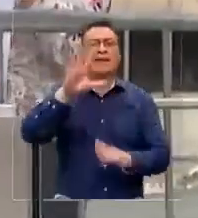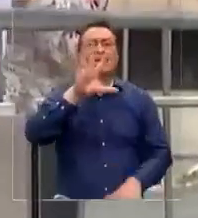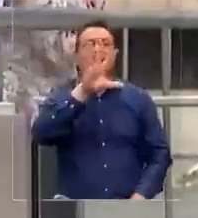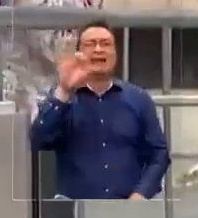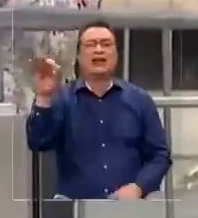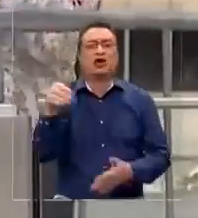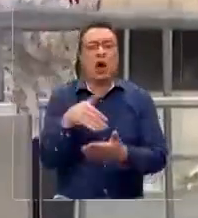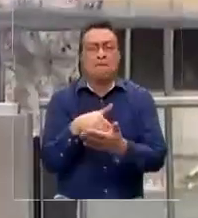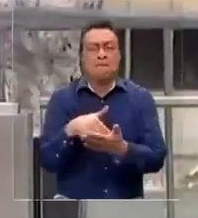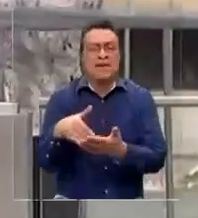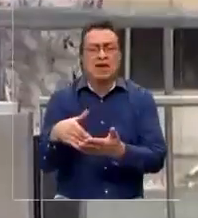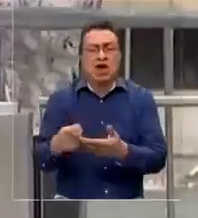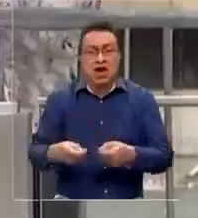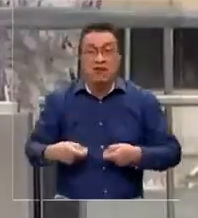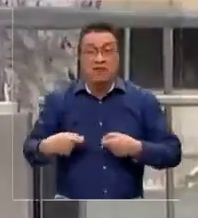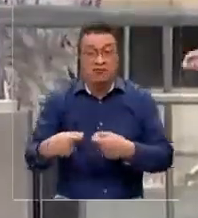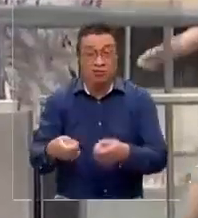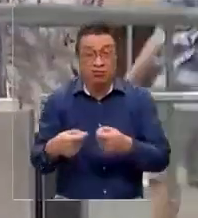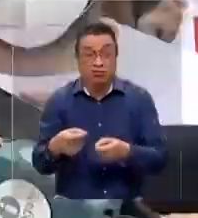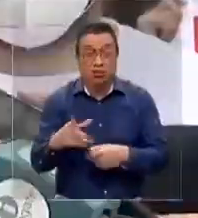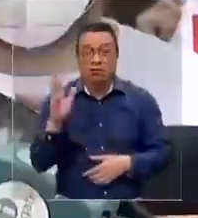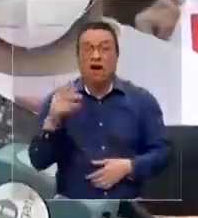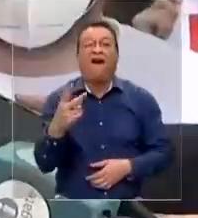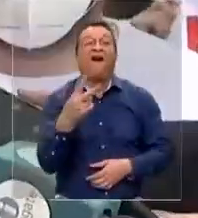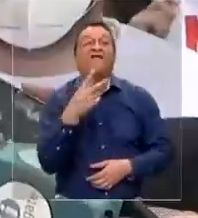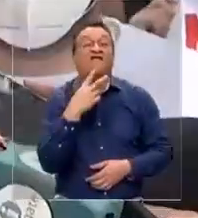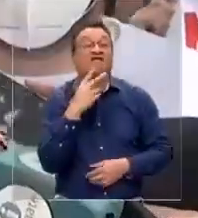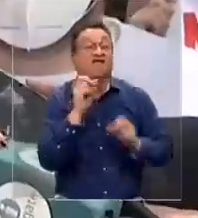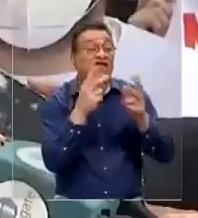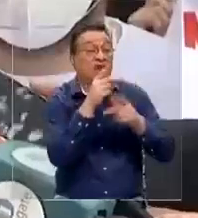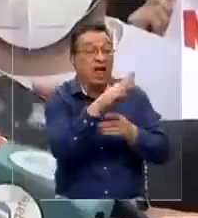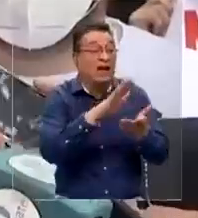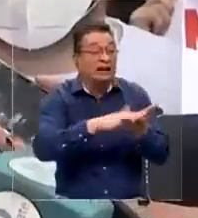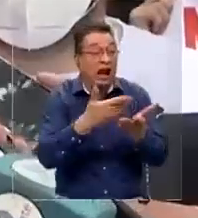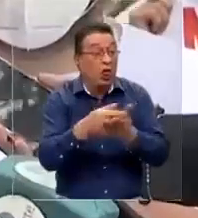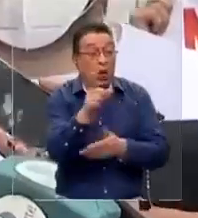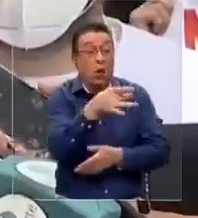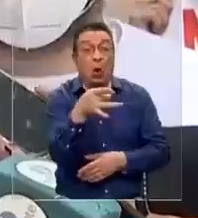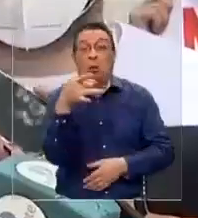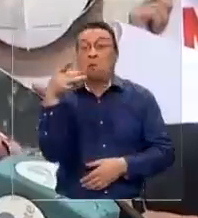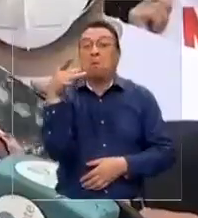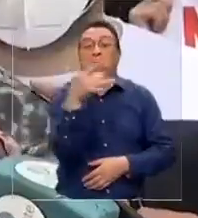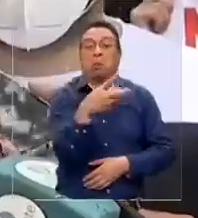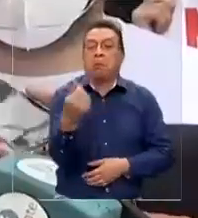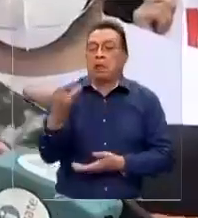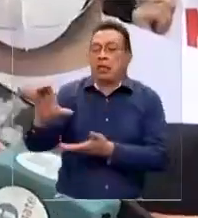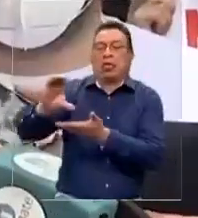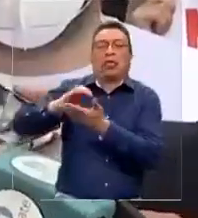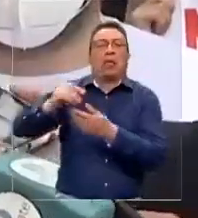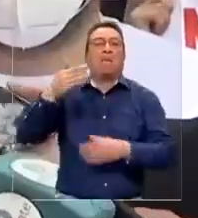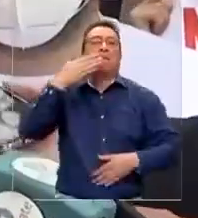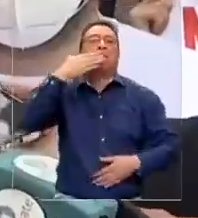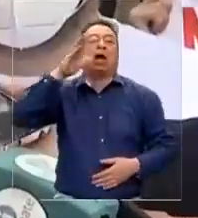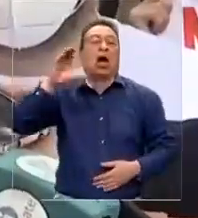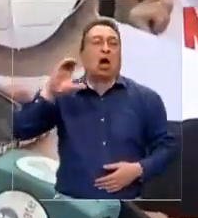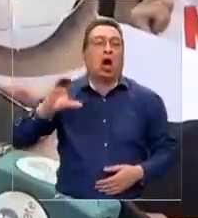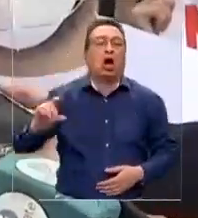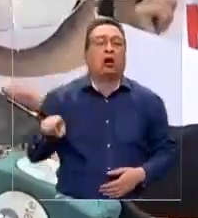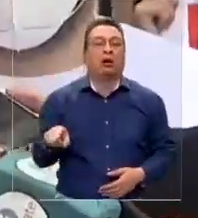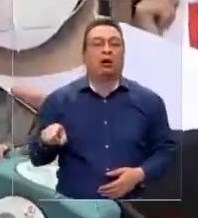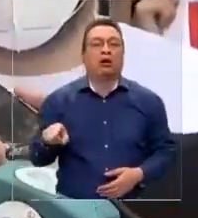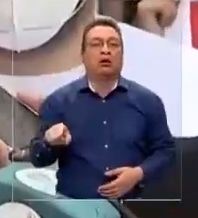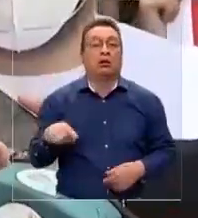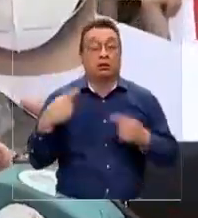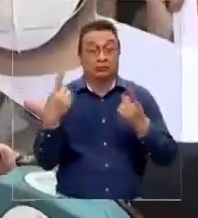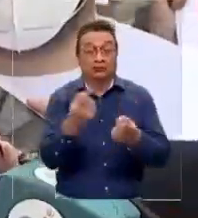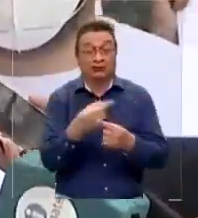millones de pesos pareciera que valen las vidas y la salud de los vecinos y vecinas de Villa Alemana y del Valle de Marga Marga.